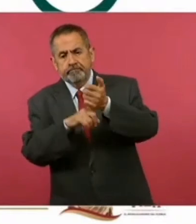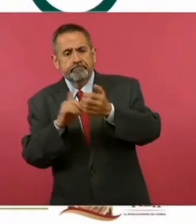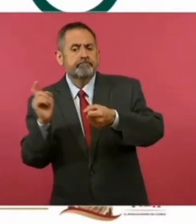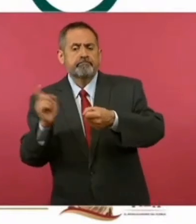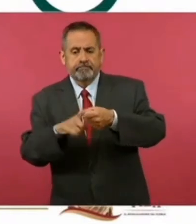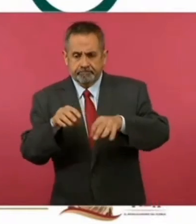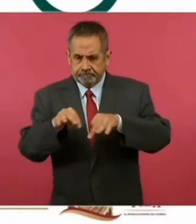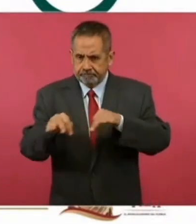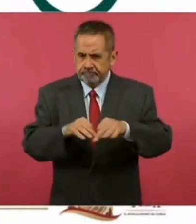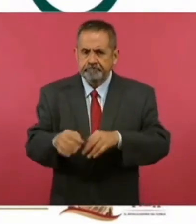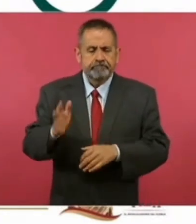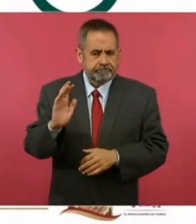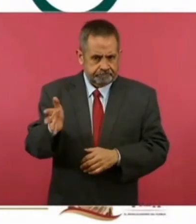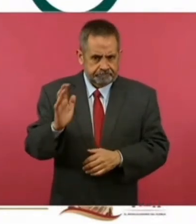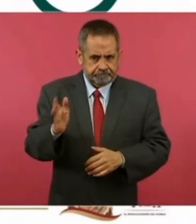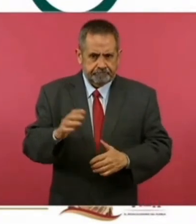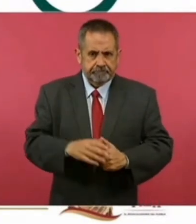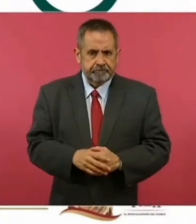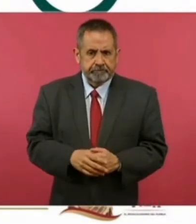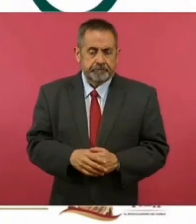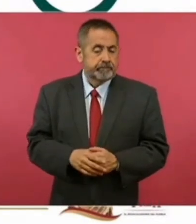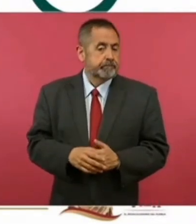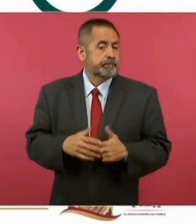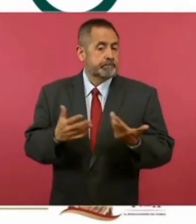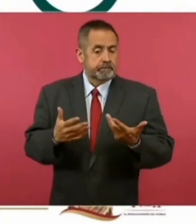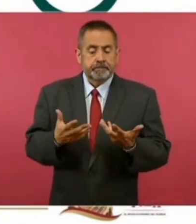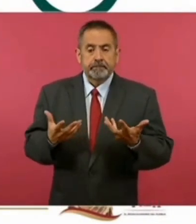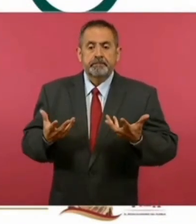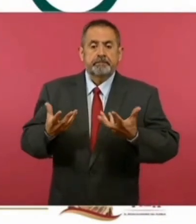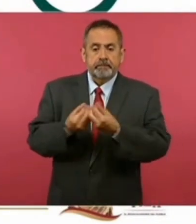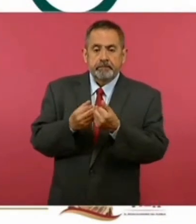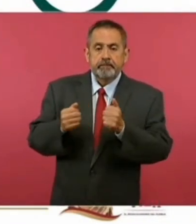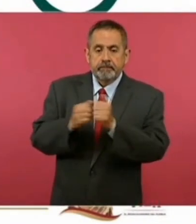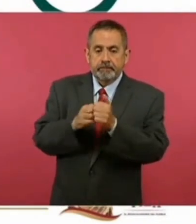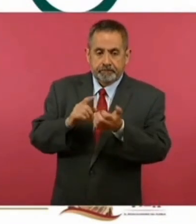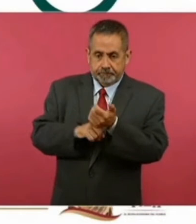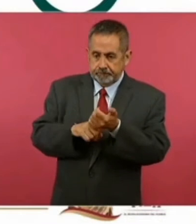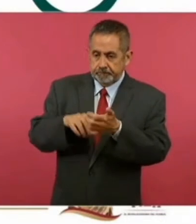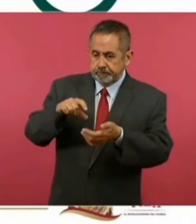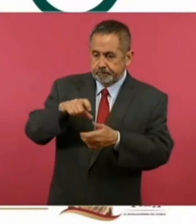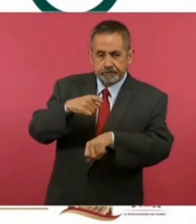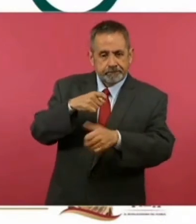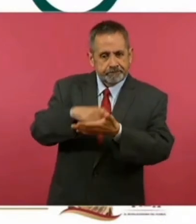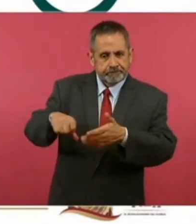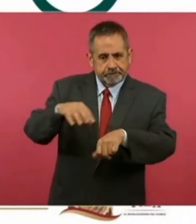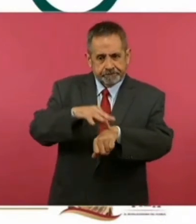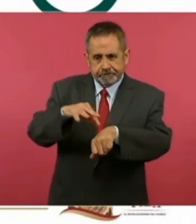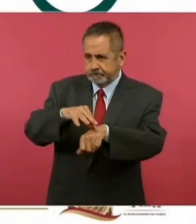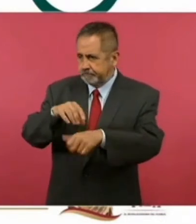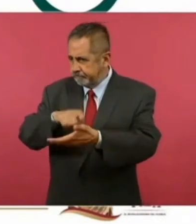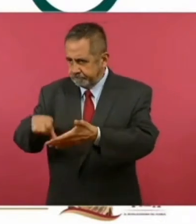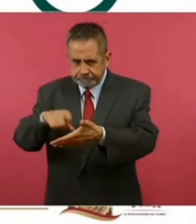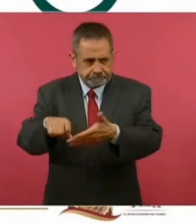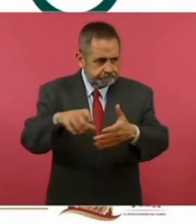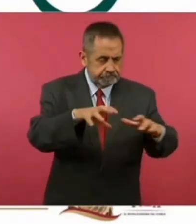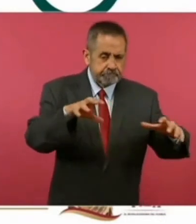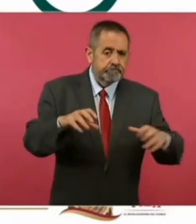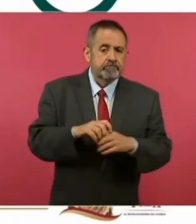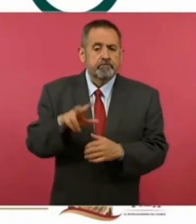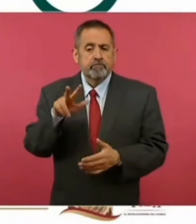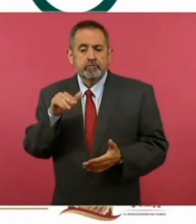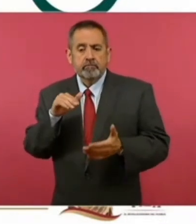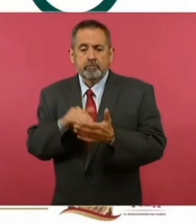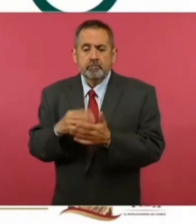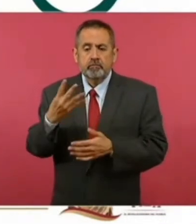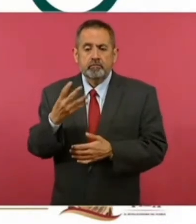de atención en cuanto a la intervención respecto al equipo médico la inversión total ha sido de ocho